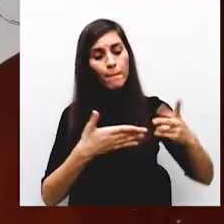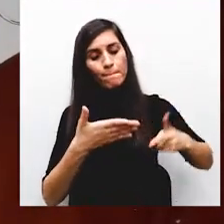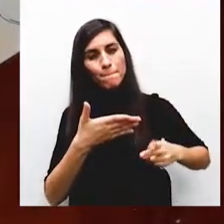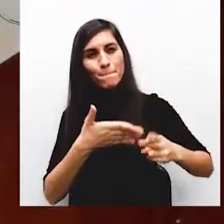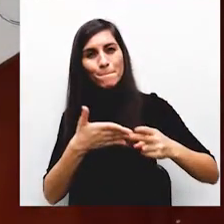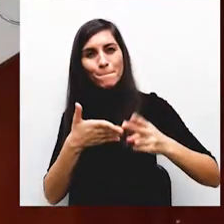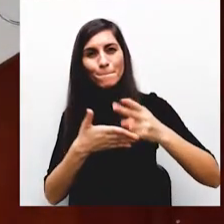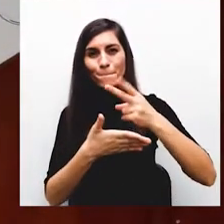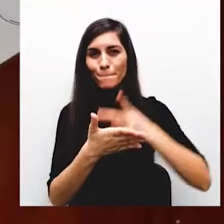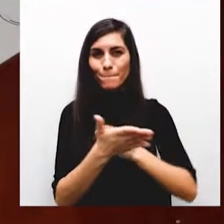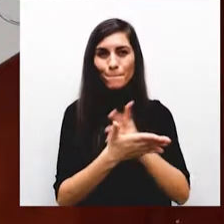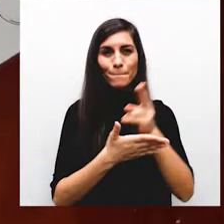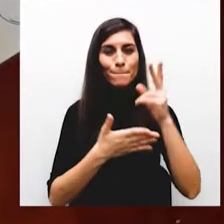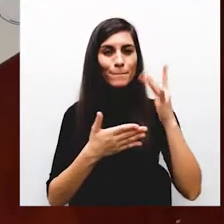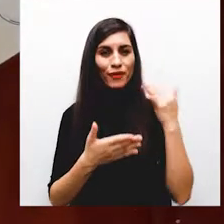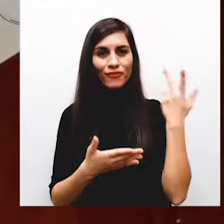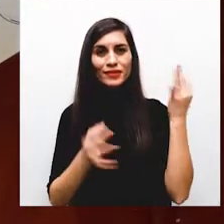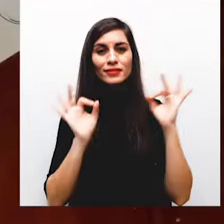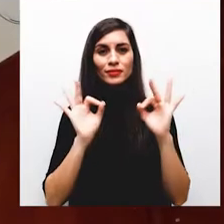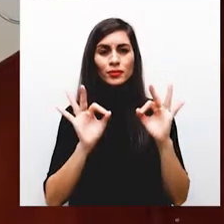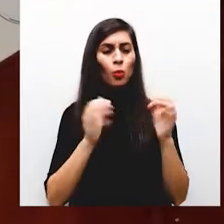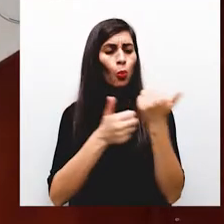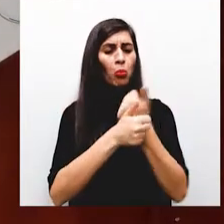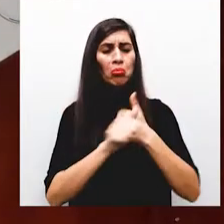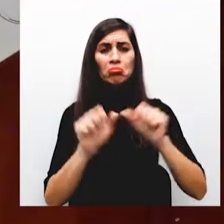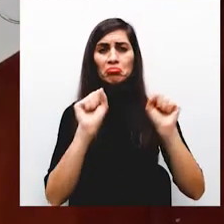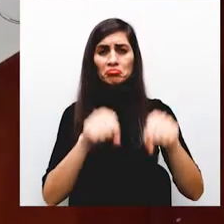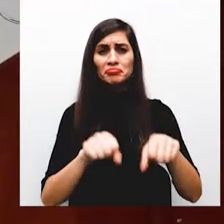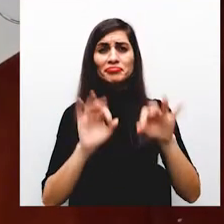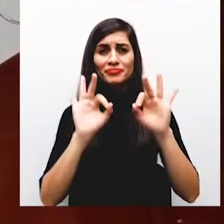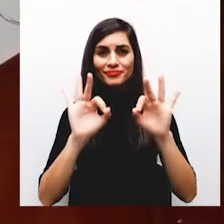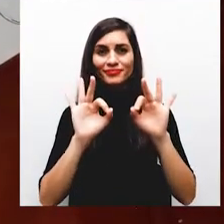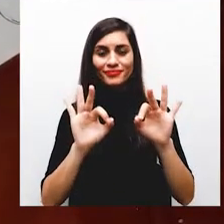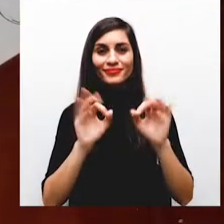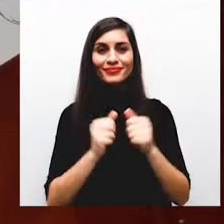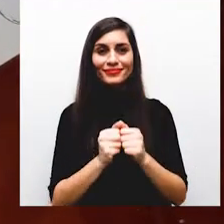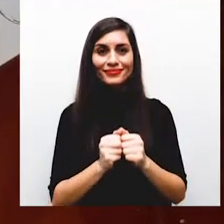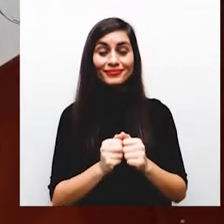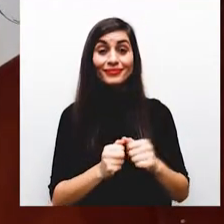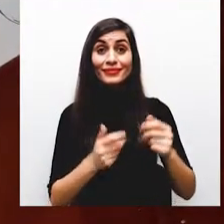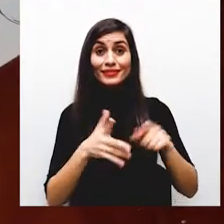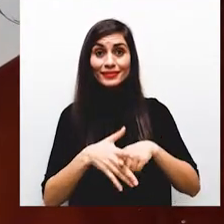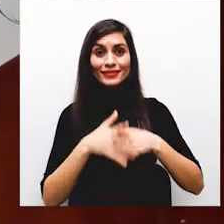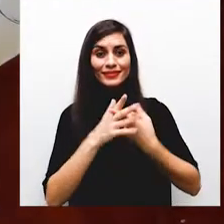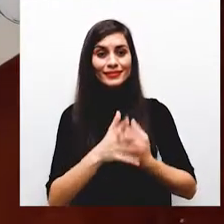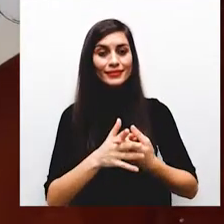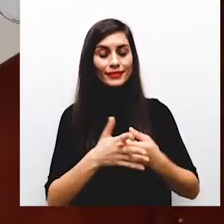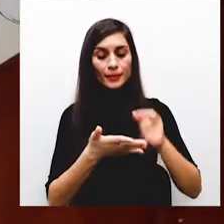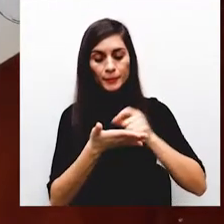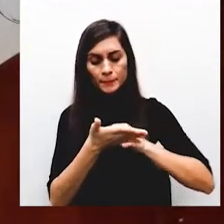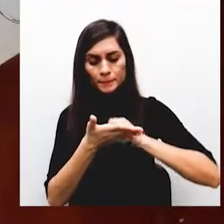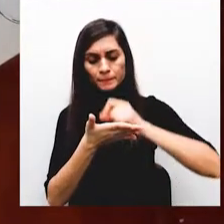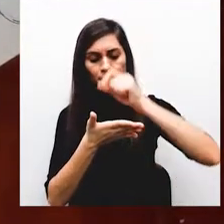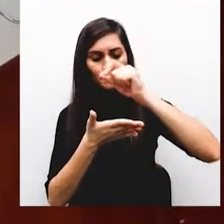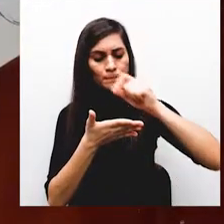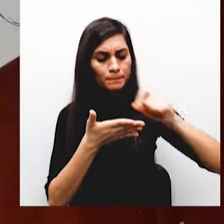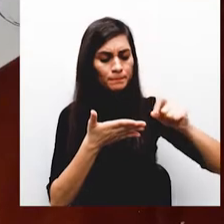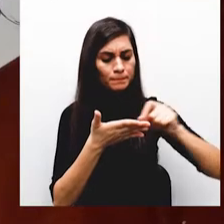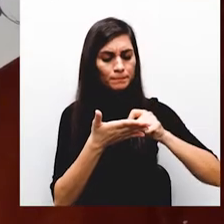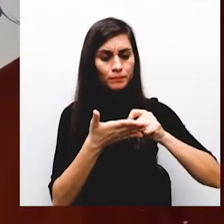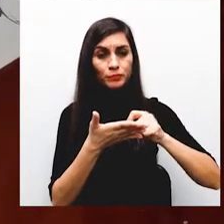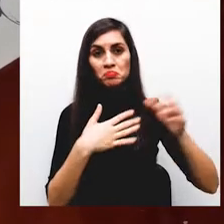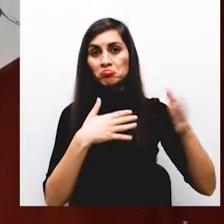cortar fácilmente después. Entonces, cualquier marcador es válido. Podemos comenzar a